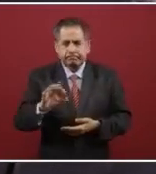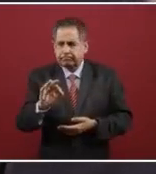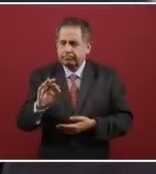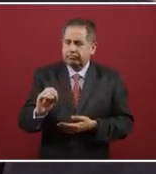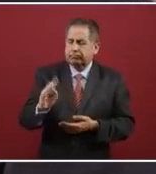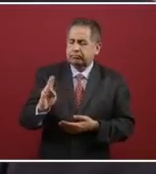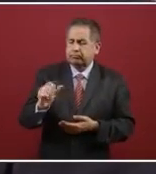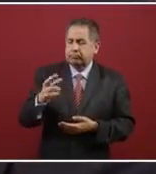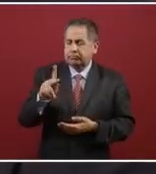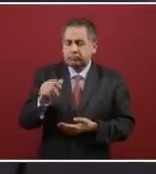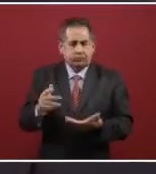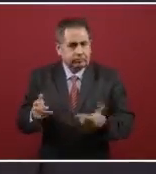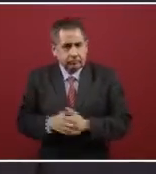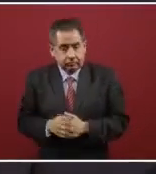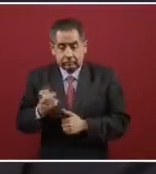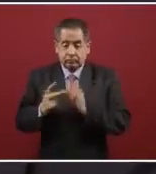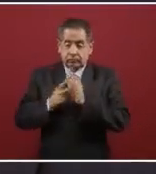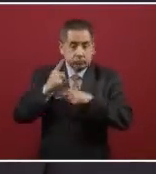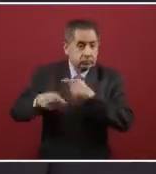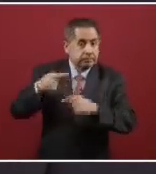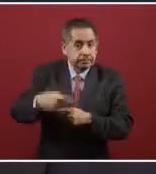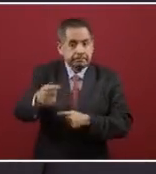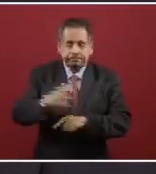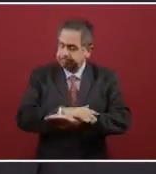lo del FOBAPROA. Eso ya no.